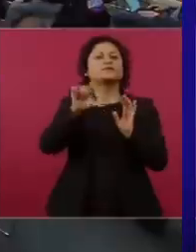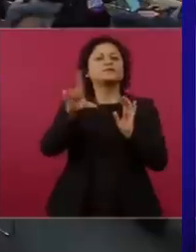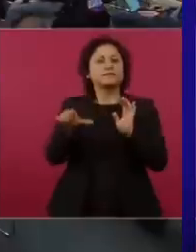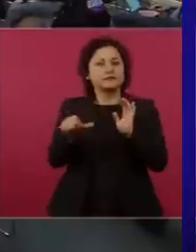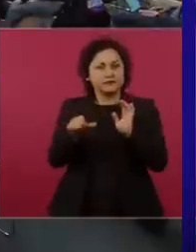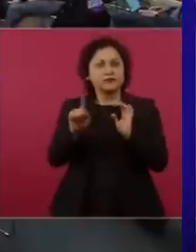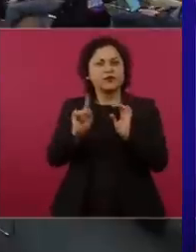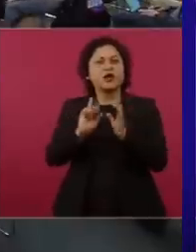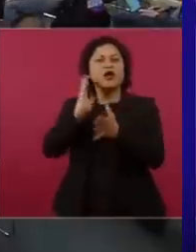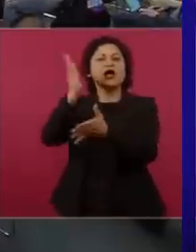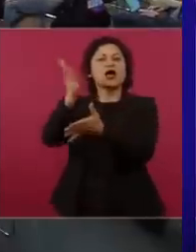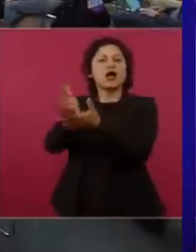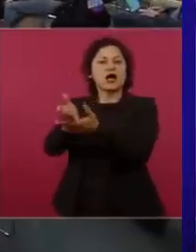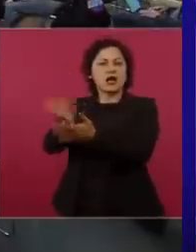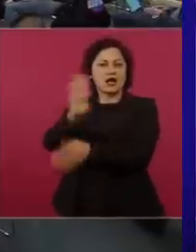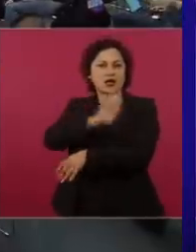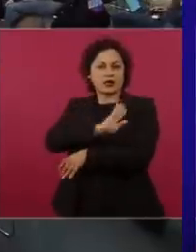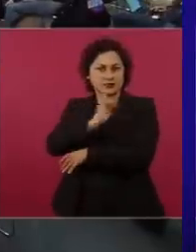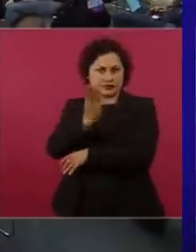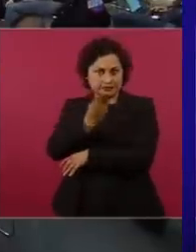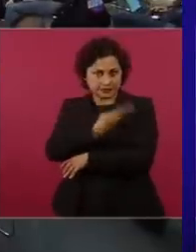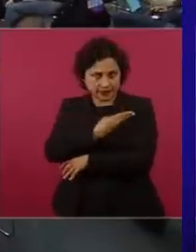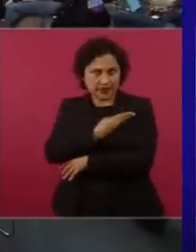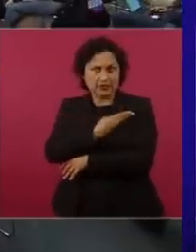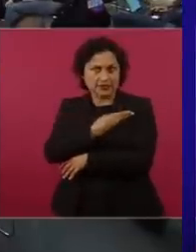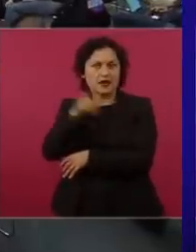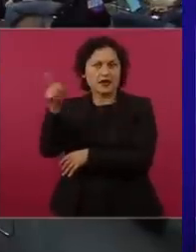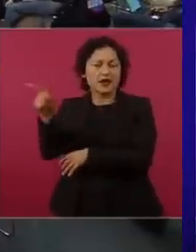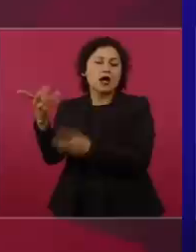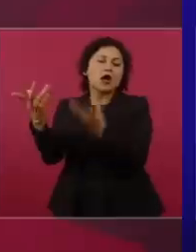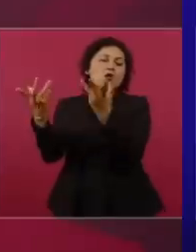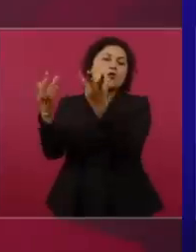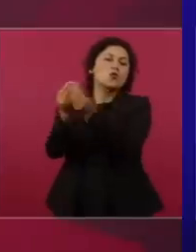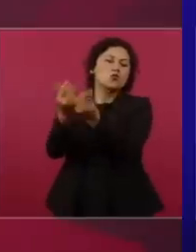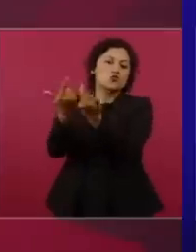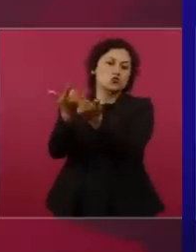codearse con la realeza.